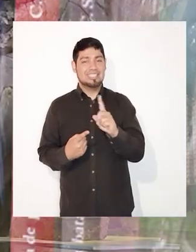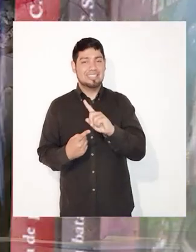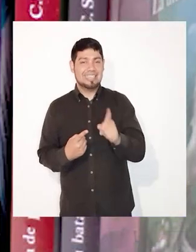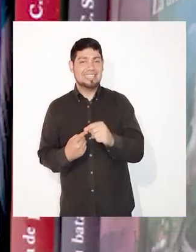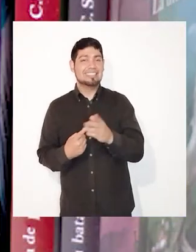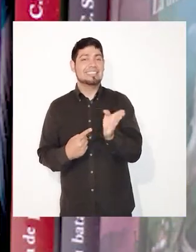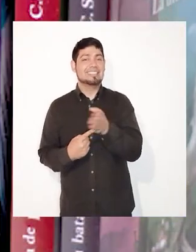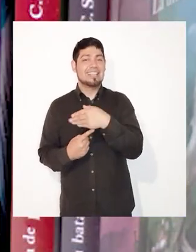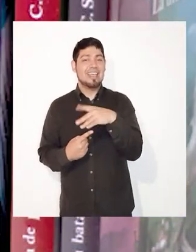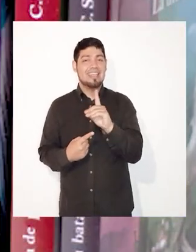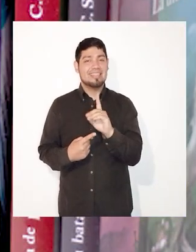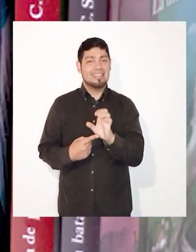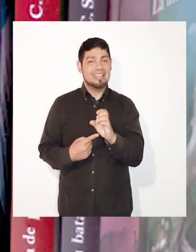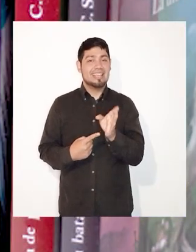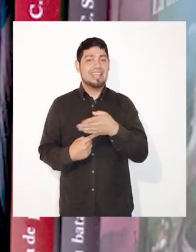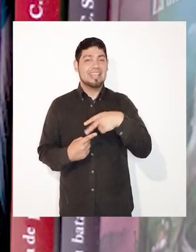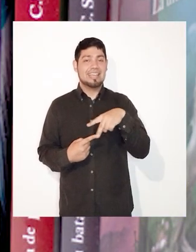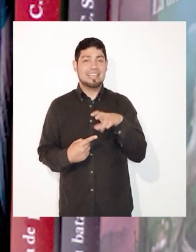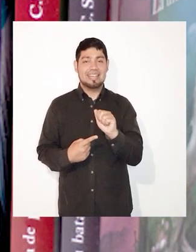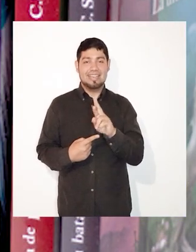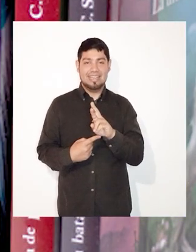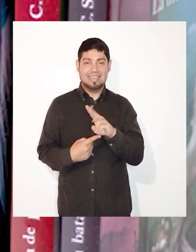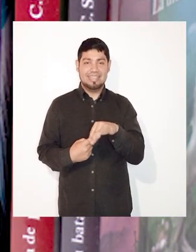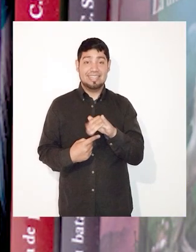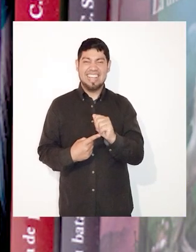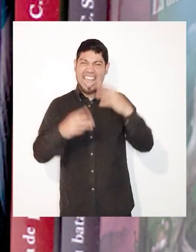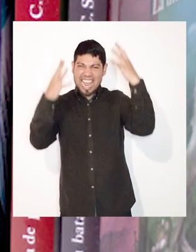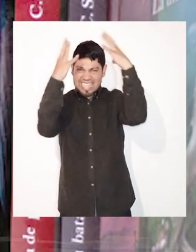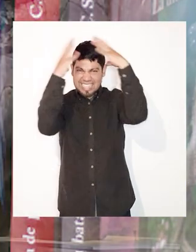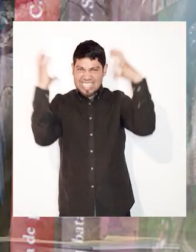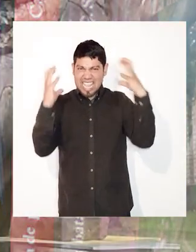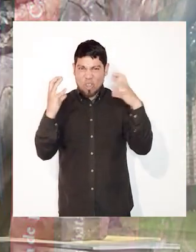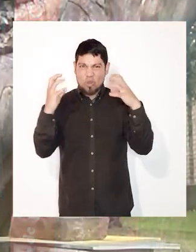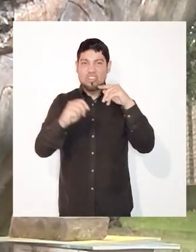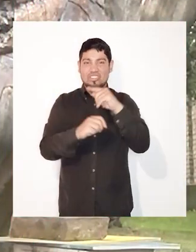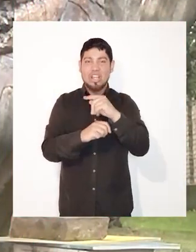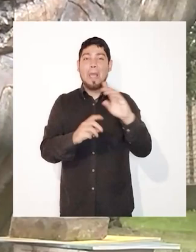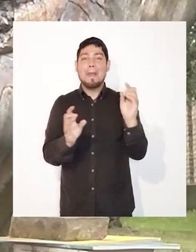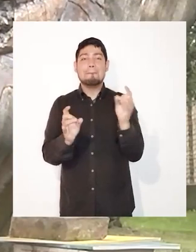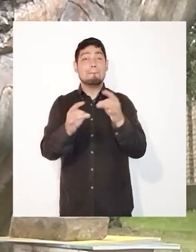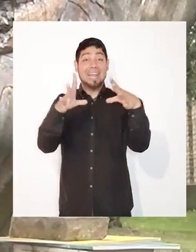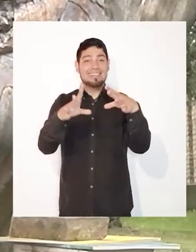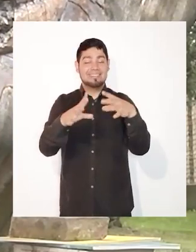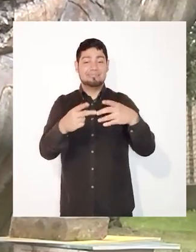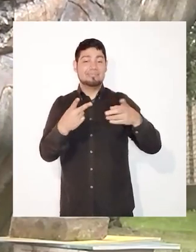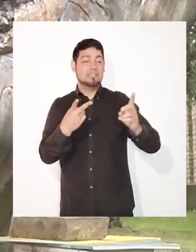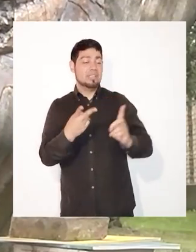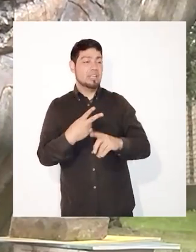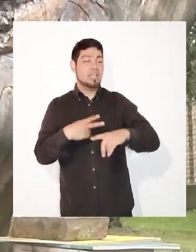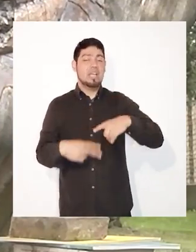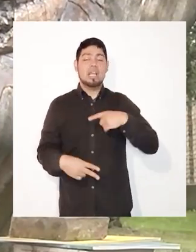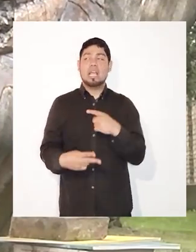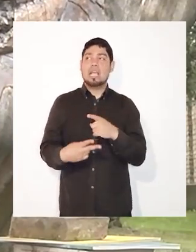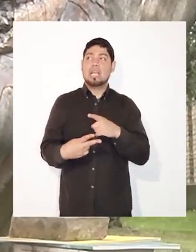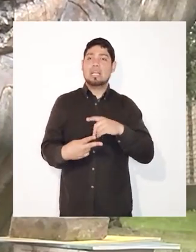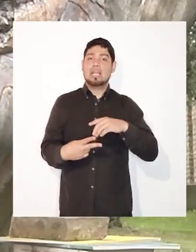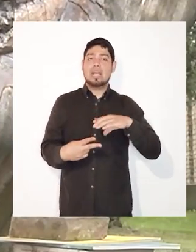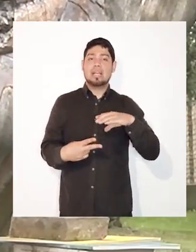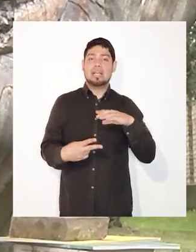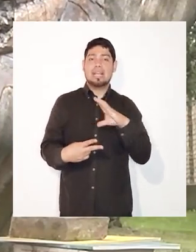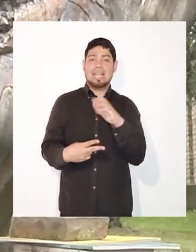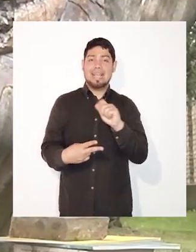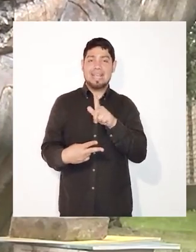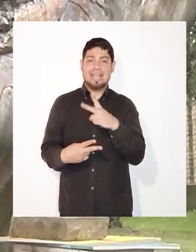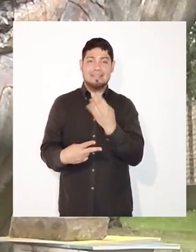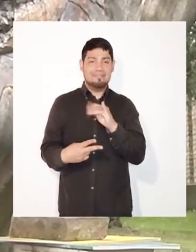de Narnia, de C.S. Lewis y luego también la trilogía de